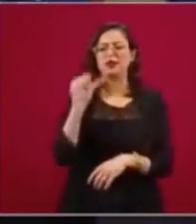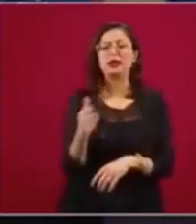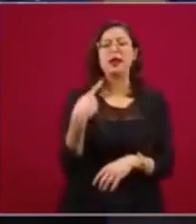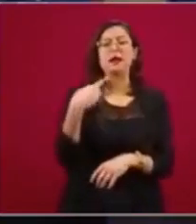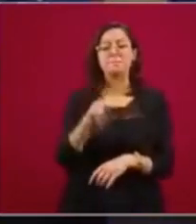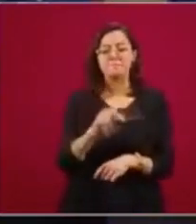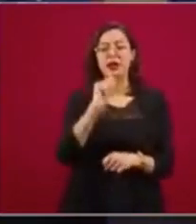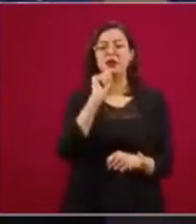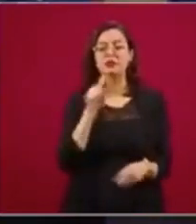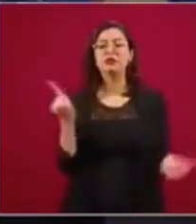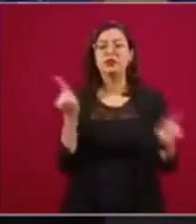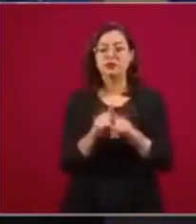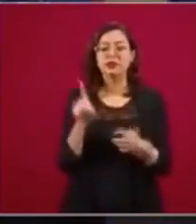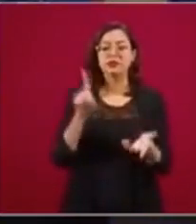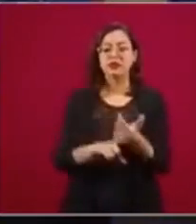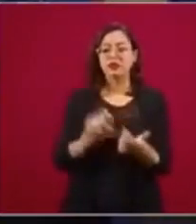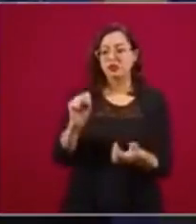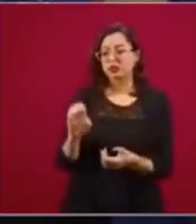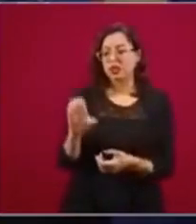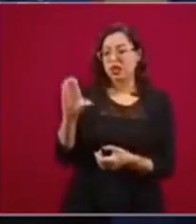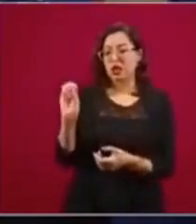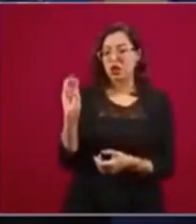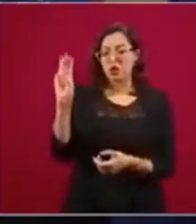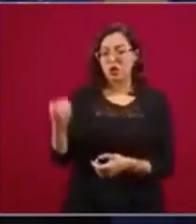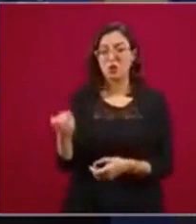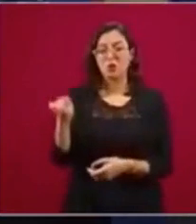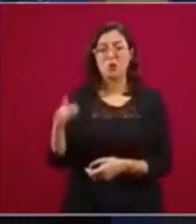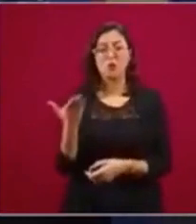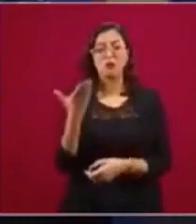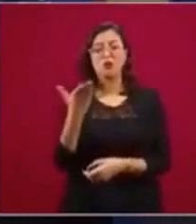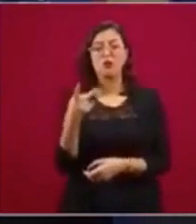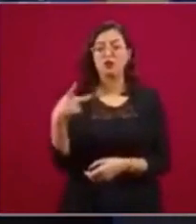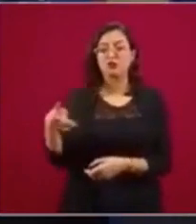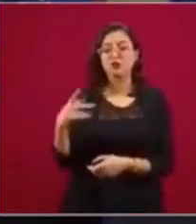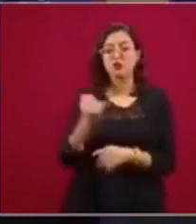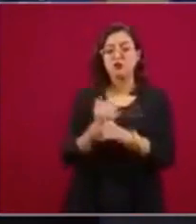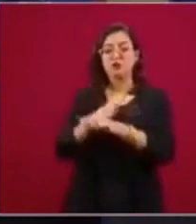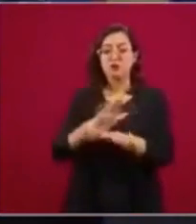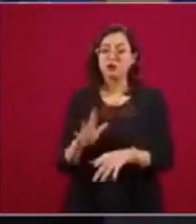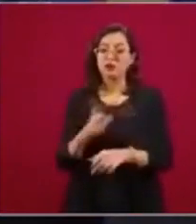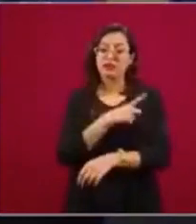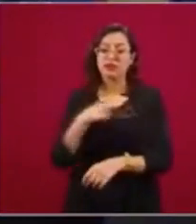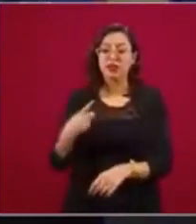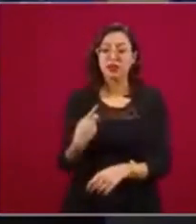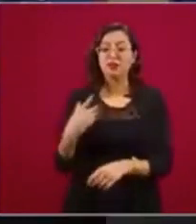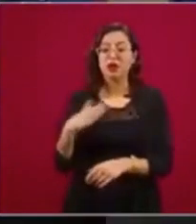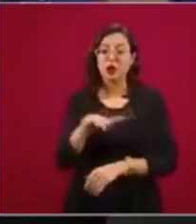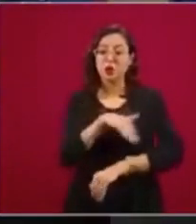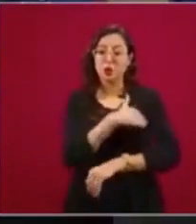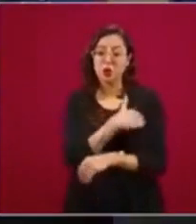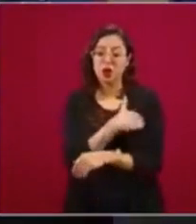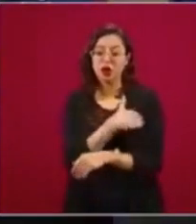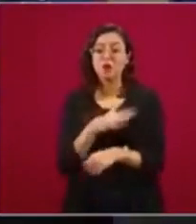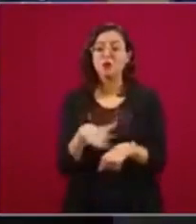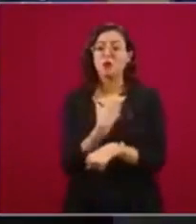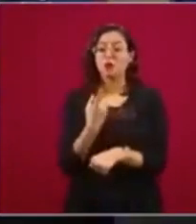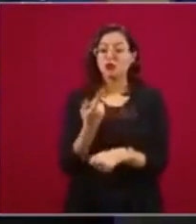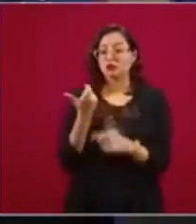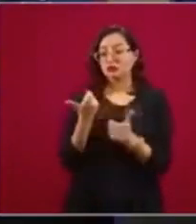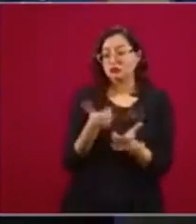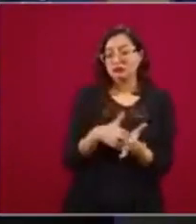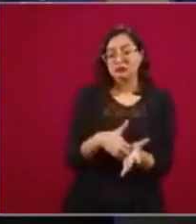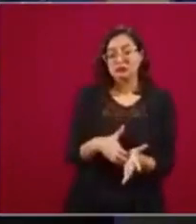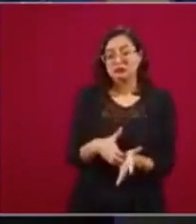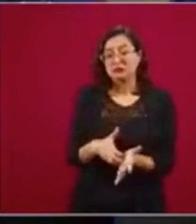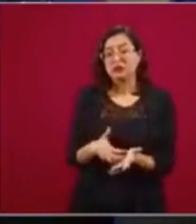a los trabajadores de la Secretaría que ellos mismos respalden su información, porque igual, debido a que hay austeridad, no tiene